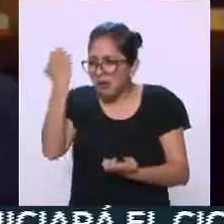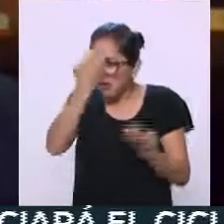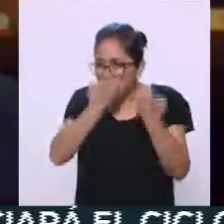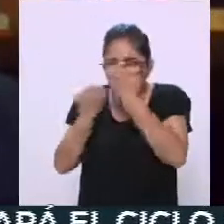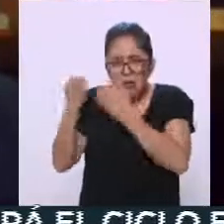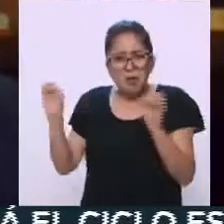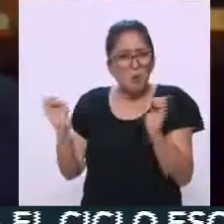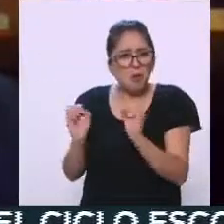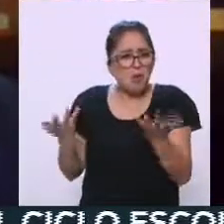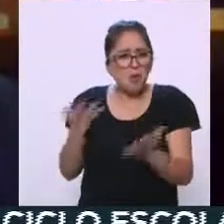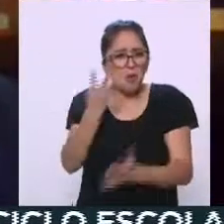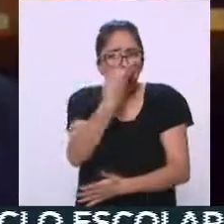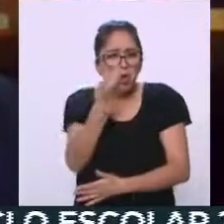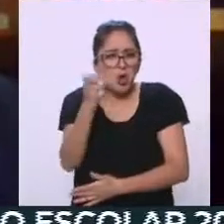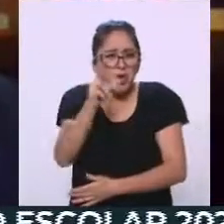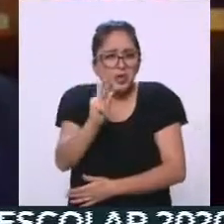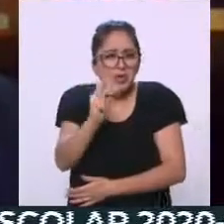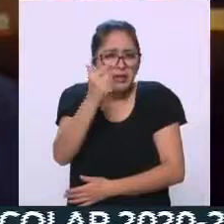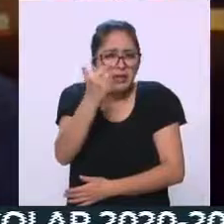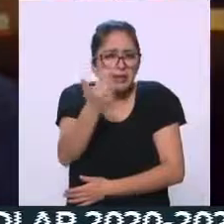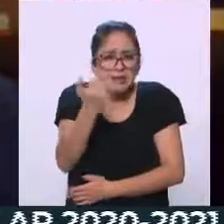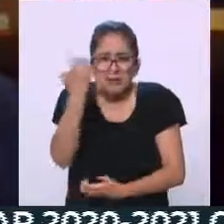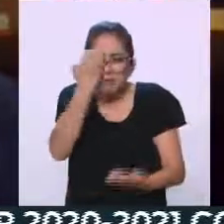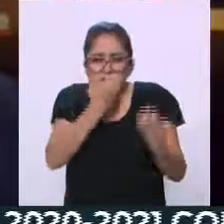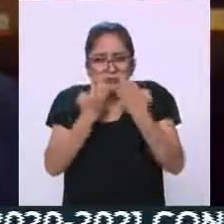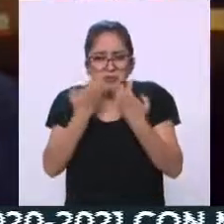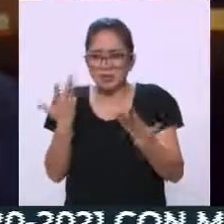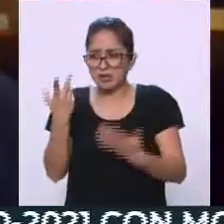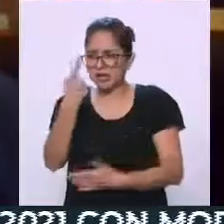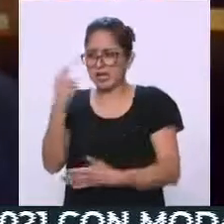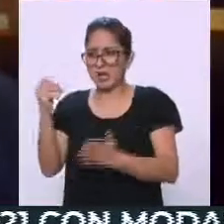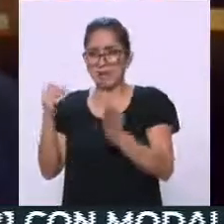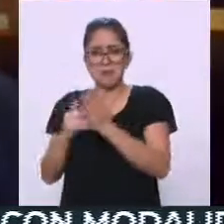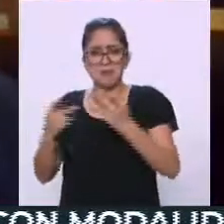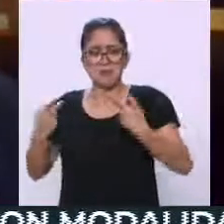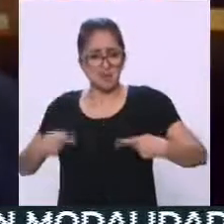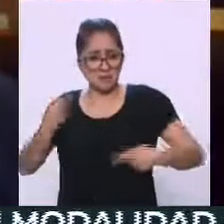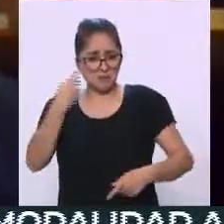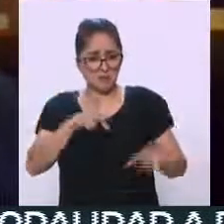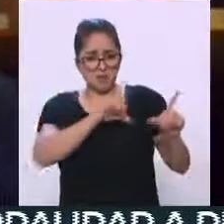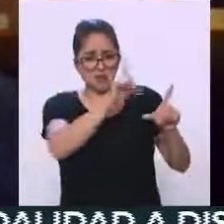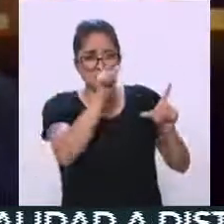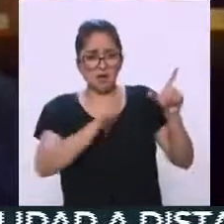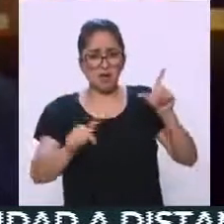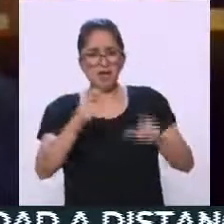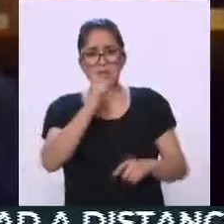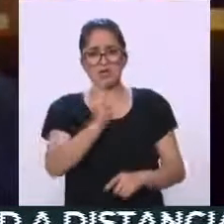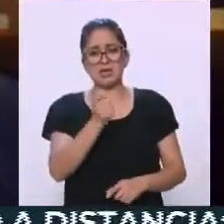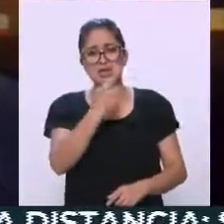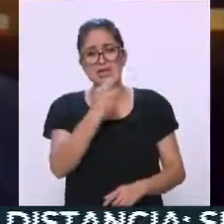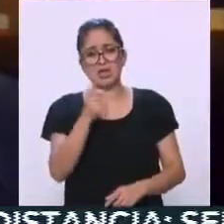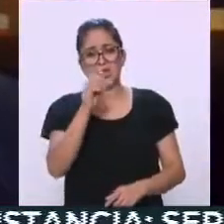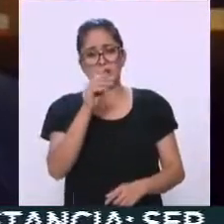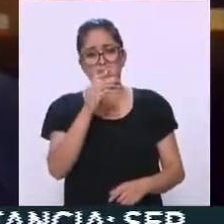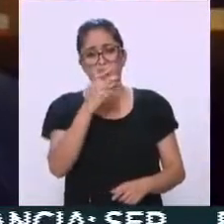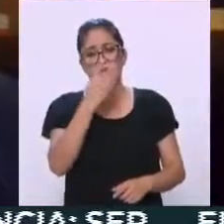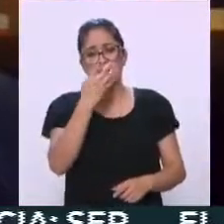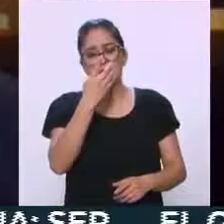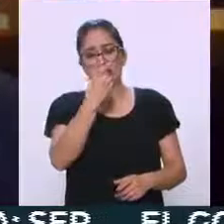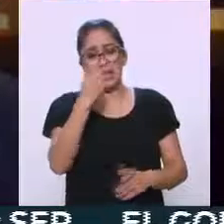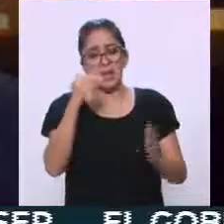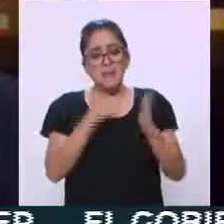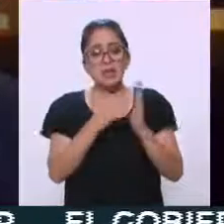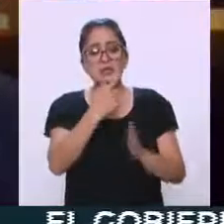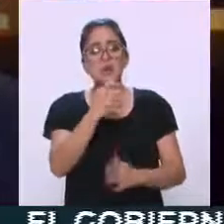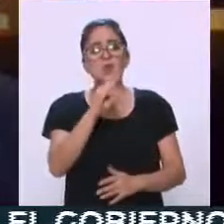por ejemplo, 487 por cada 100,000 habitantes, mientras que el promedio a nivel nacional es de 794 por cada 100,000. En el